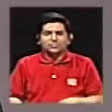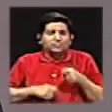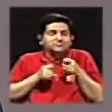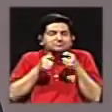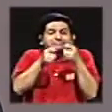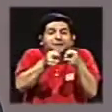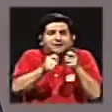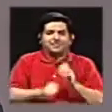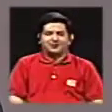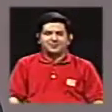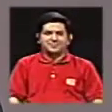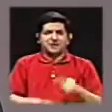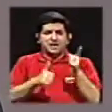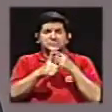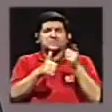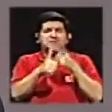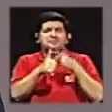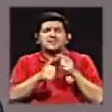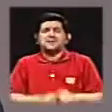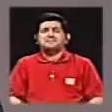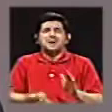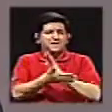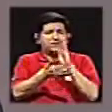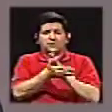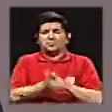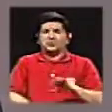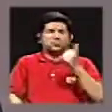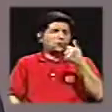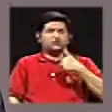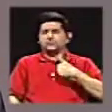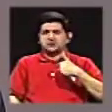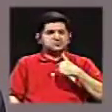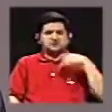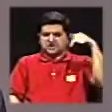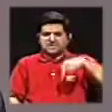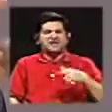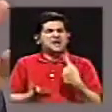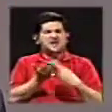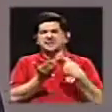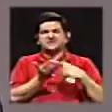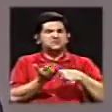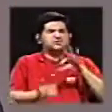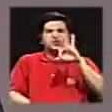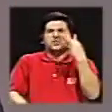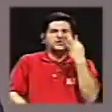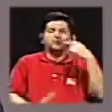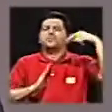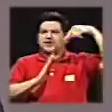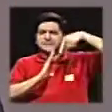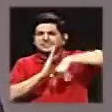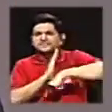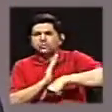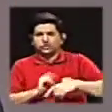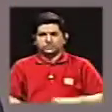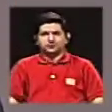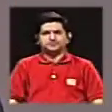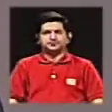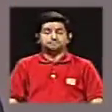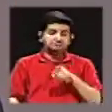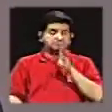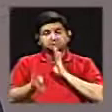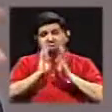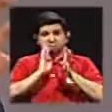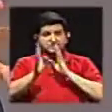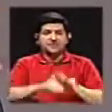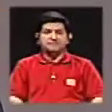es una primera versión. Hay una versión que no traje porque me parece que la discusión no es de formas, es de fondo, donde habla